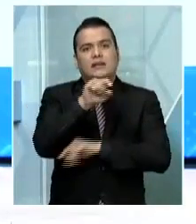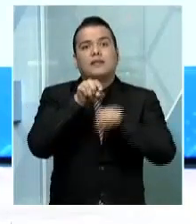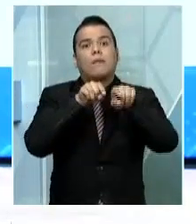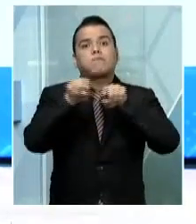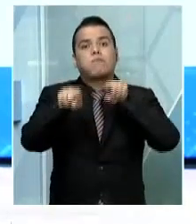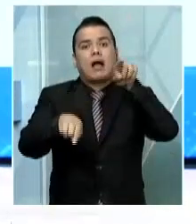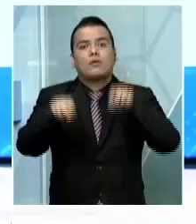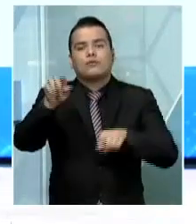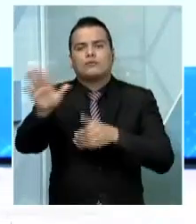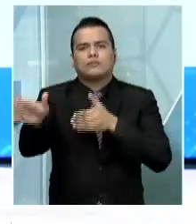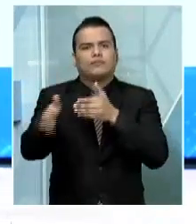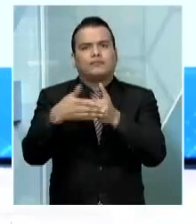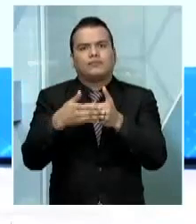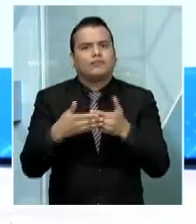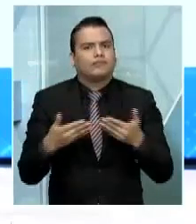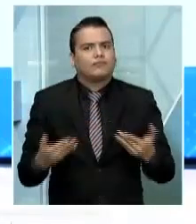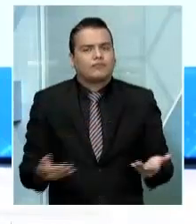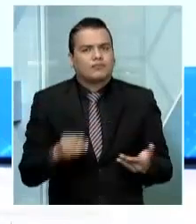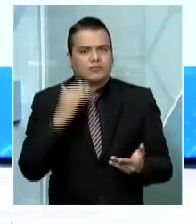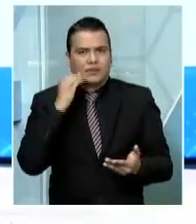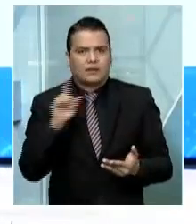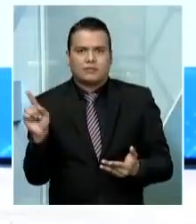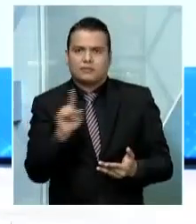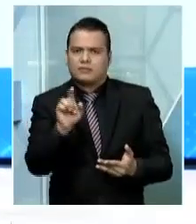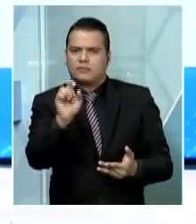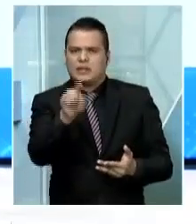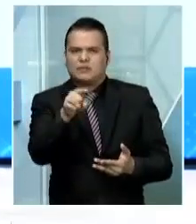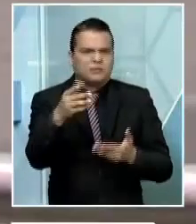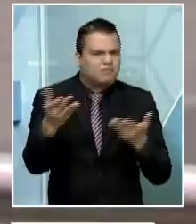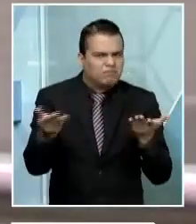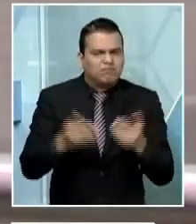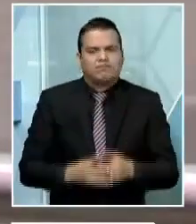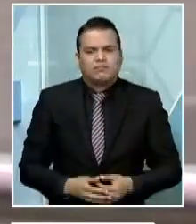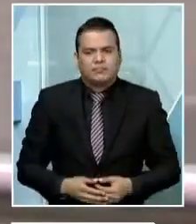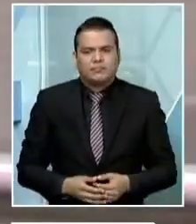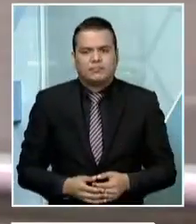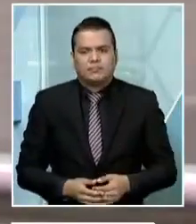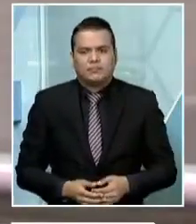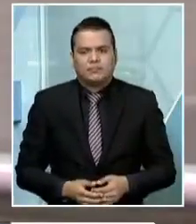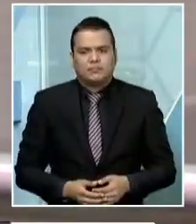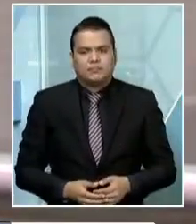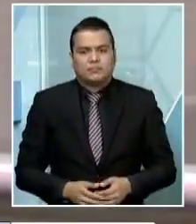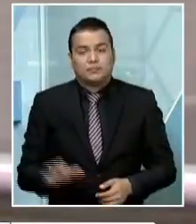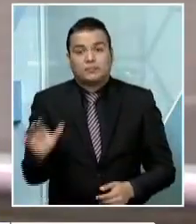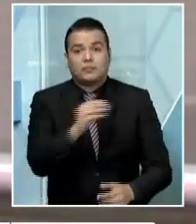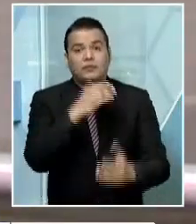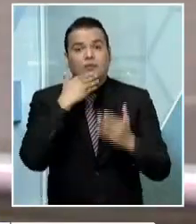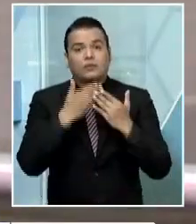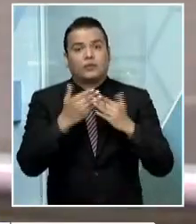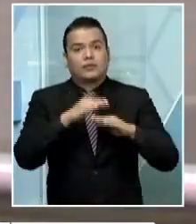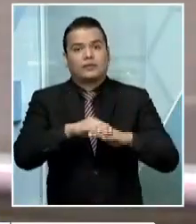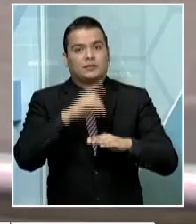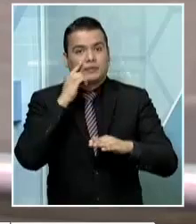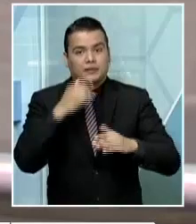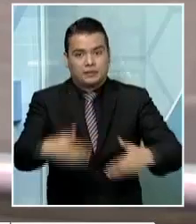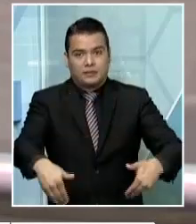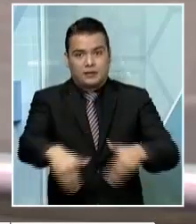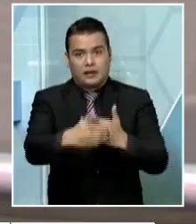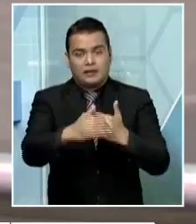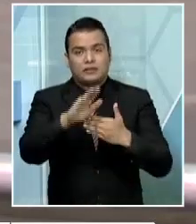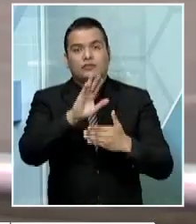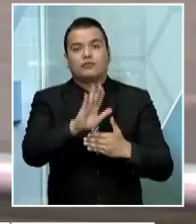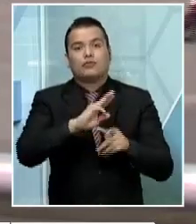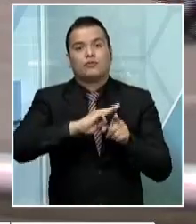Catherine Estacio, buenas tardes. Adelante, usted tiene todos los detalles. Buenas tardes, pues las obras de la troncal oriental del